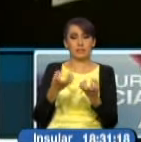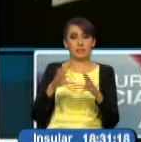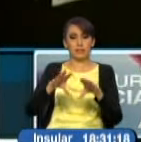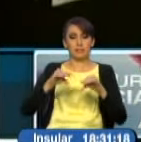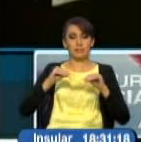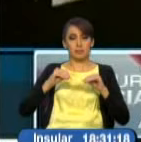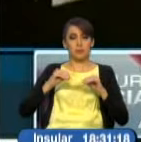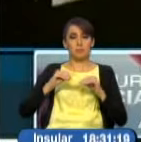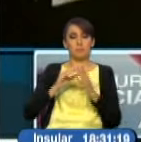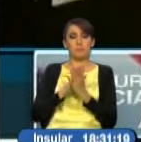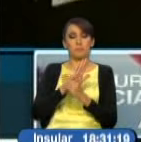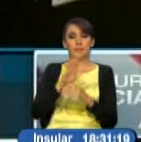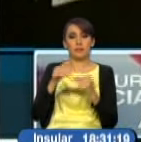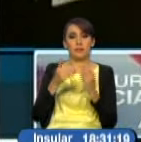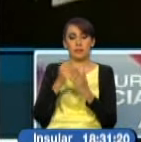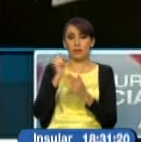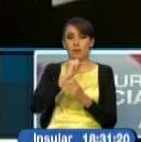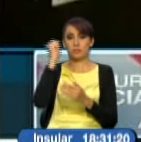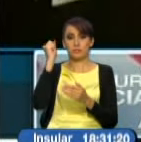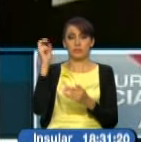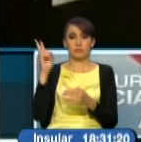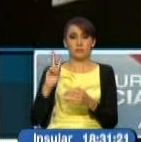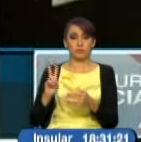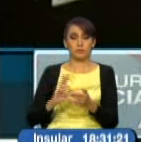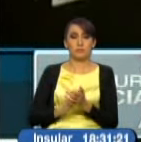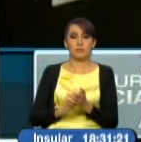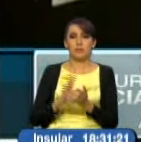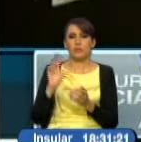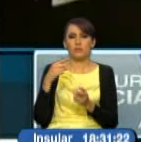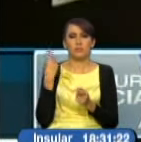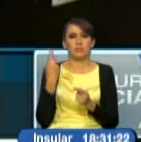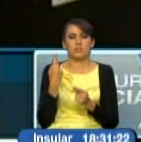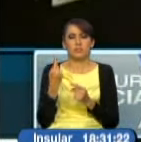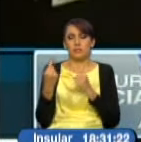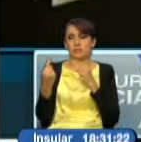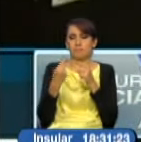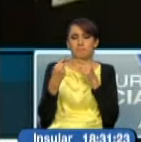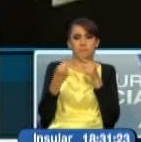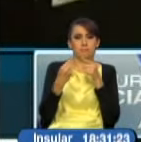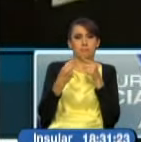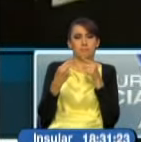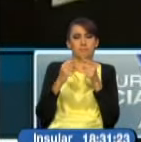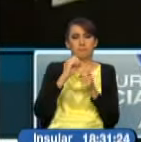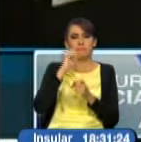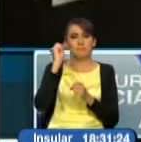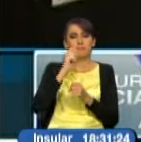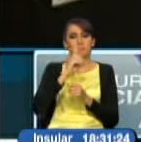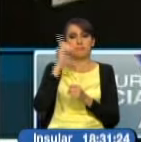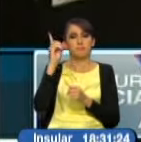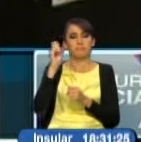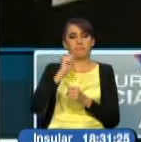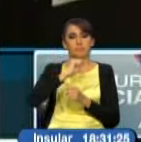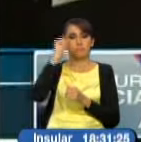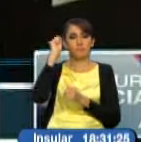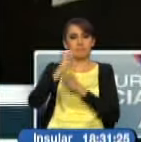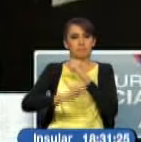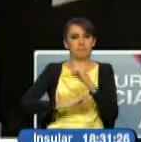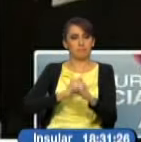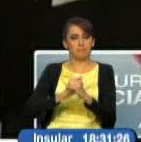de los problemas internos de un país, no solo contraviene y contradice el derecho internacional, sino que atenta contra los